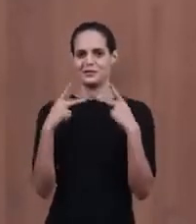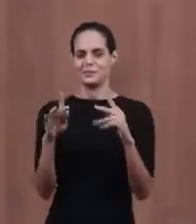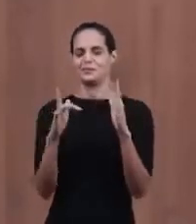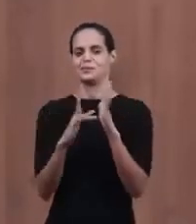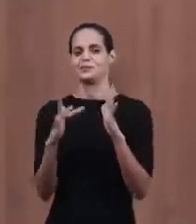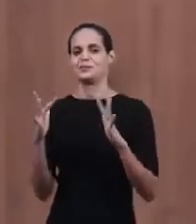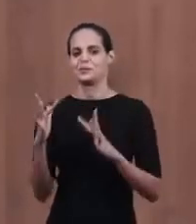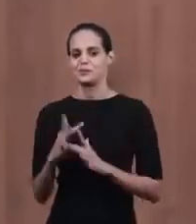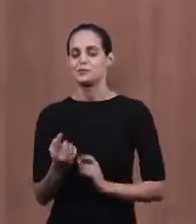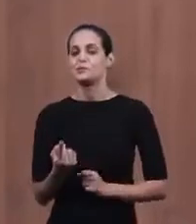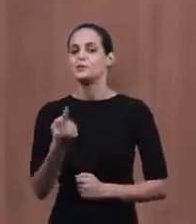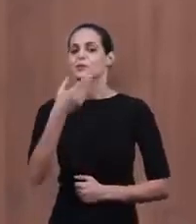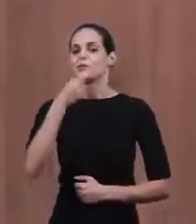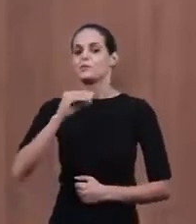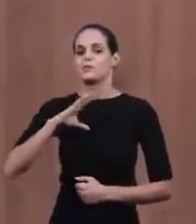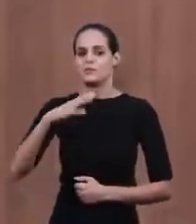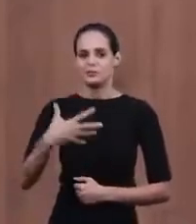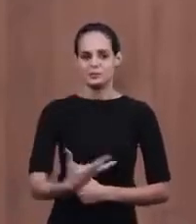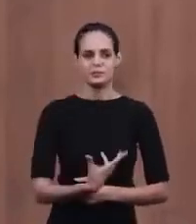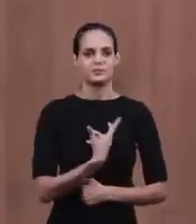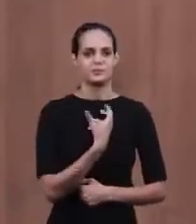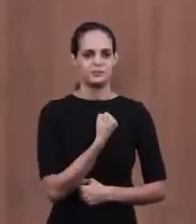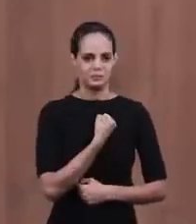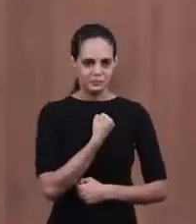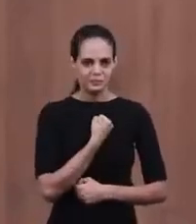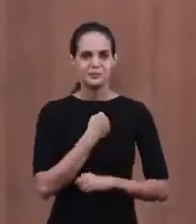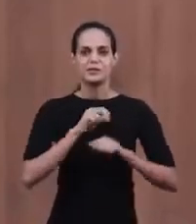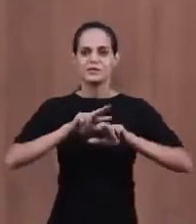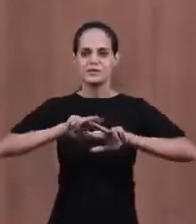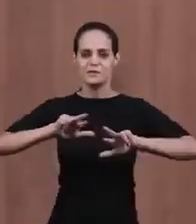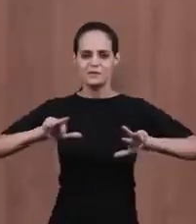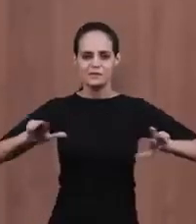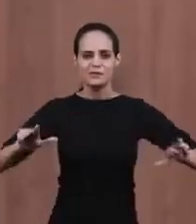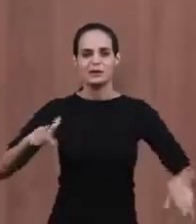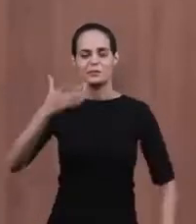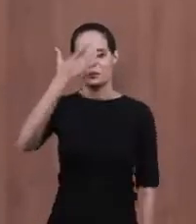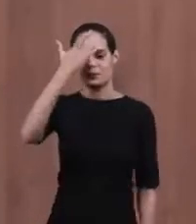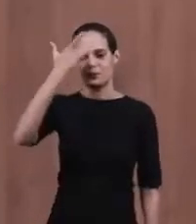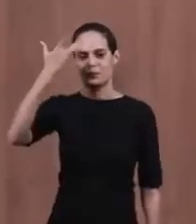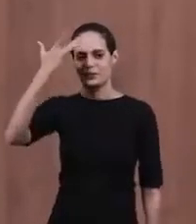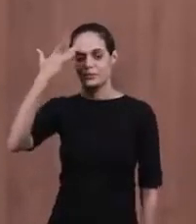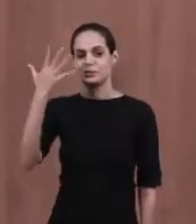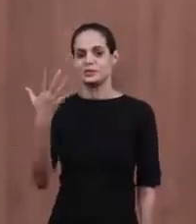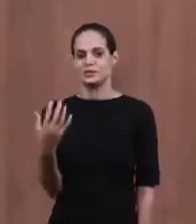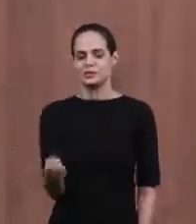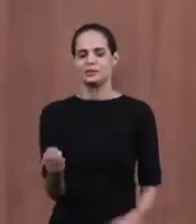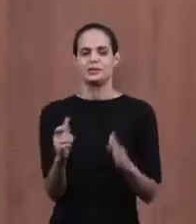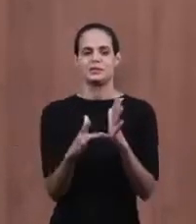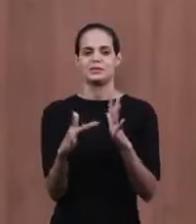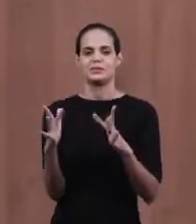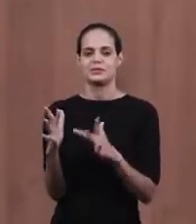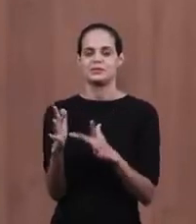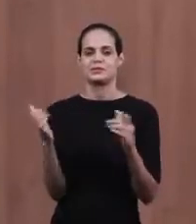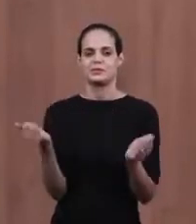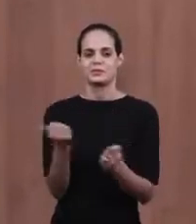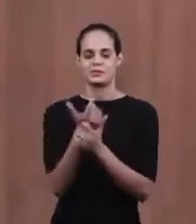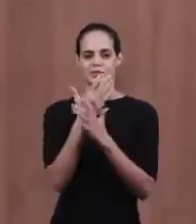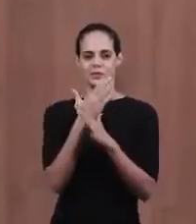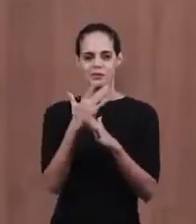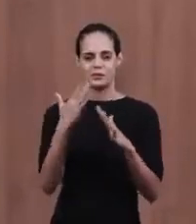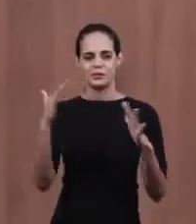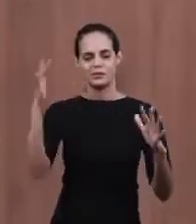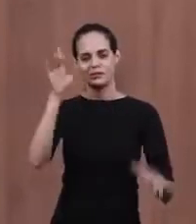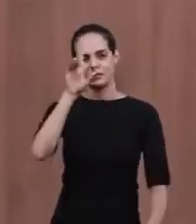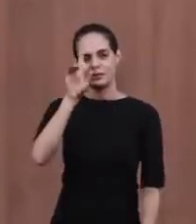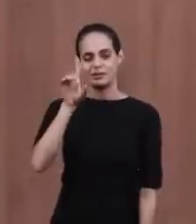único Salvador, y muchas vidas fueron salvas. ¡Gloria a Dios! La